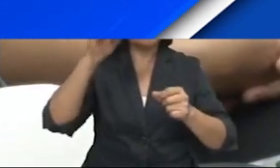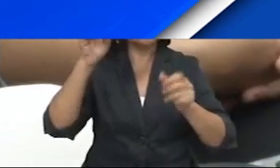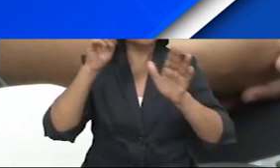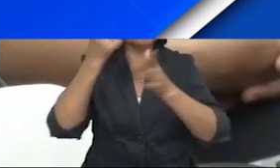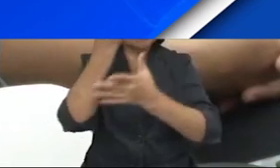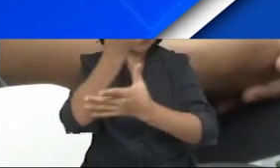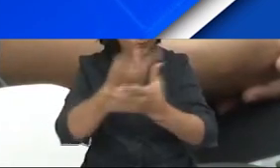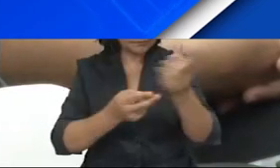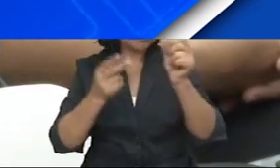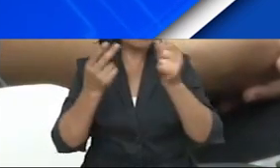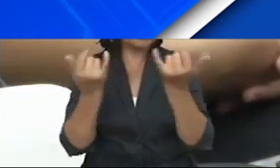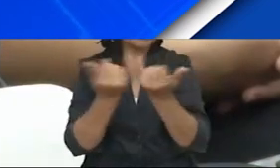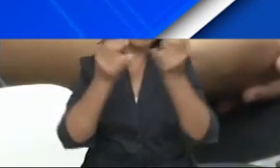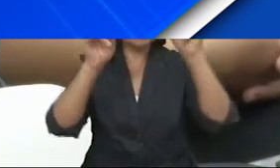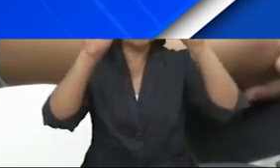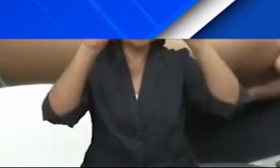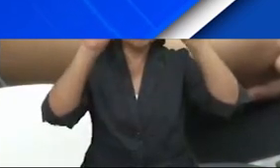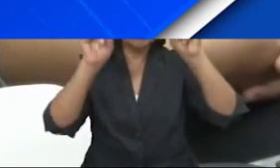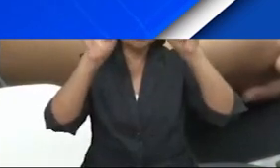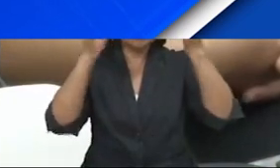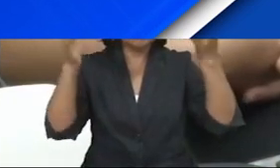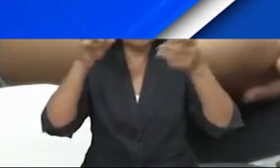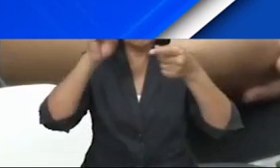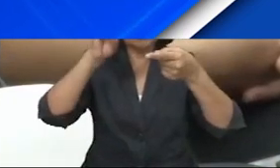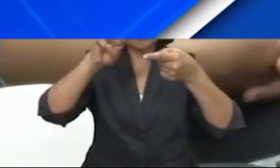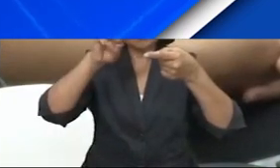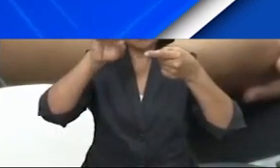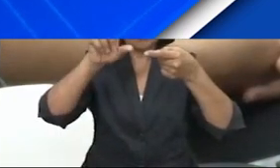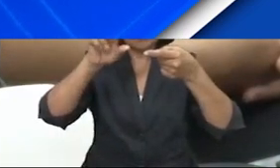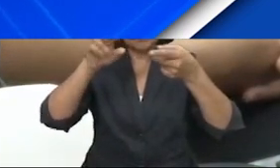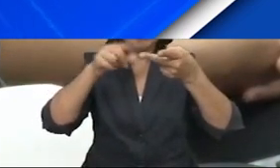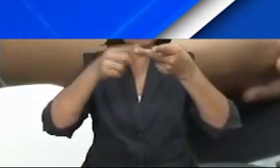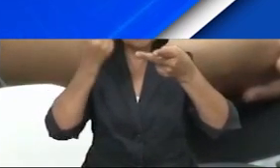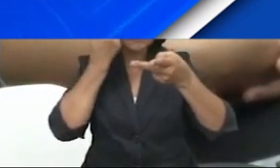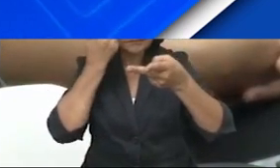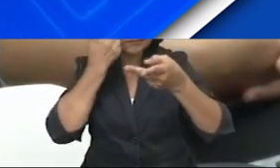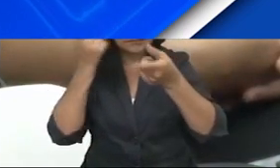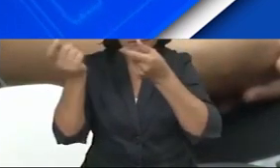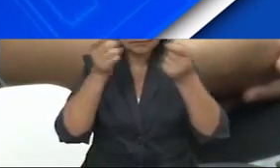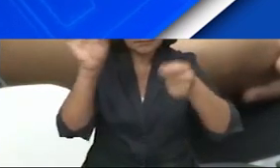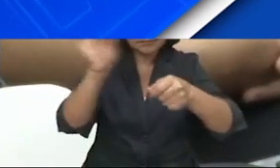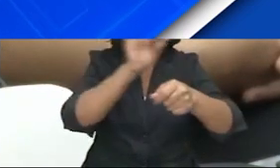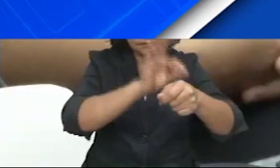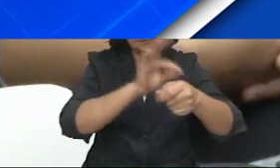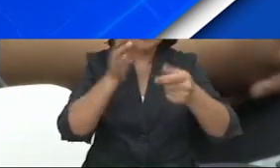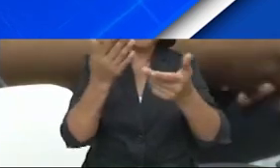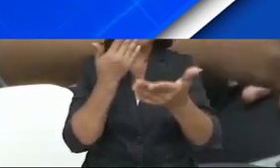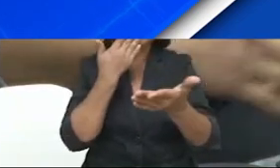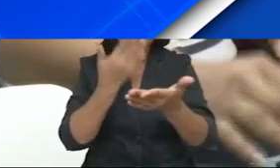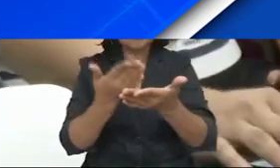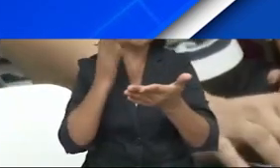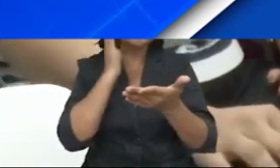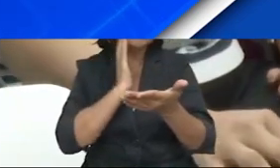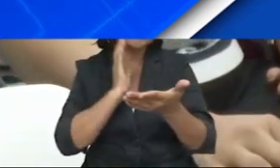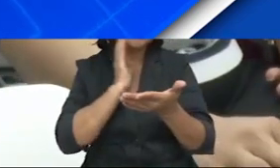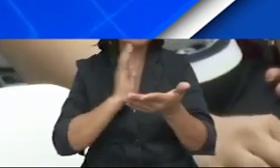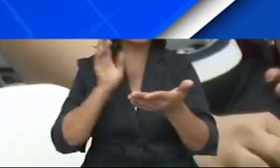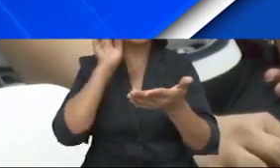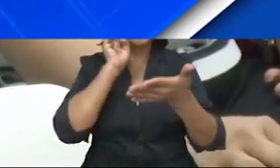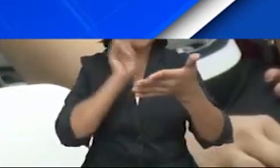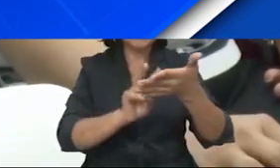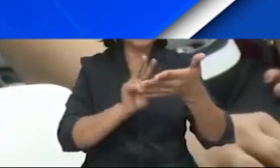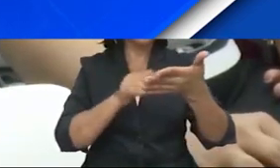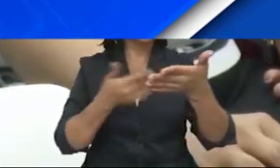respectivos países en temas vinculados con la malaria, control vectorial e intercambio de experiencia exitosa. Se